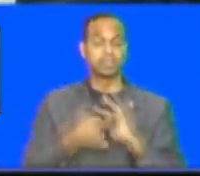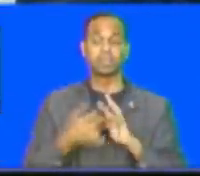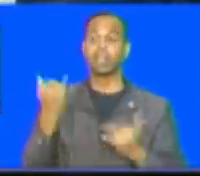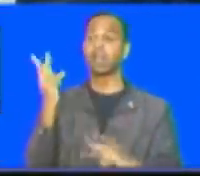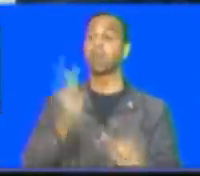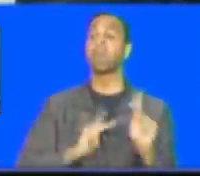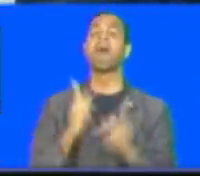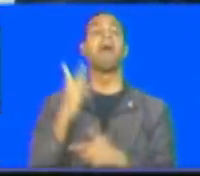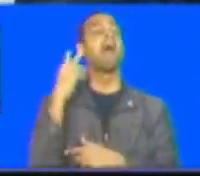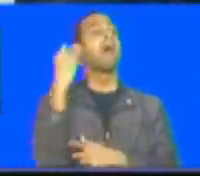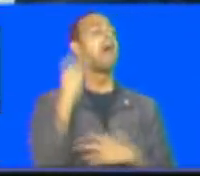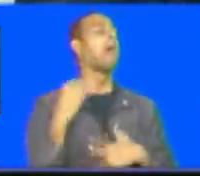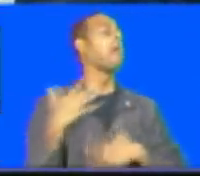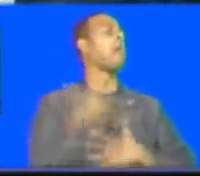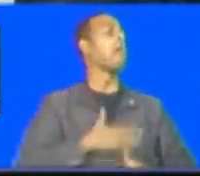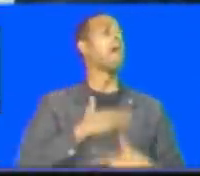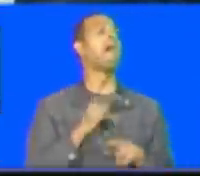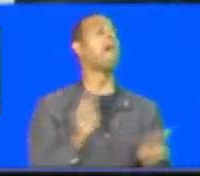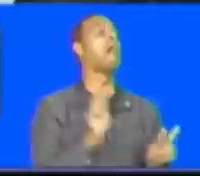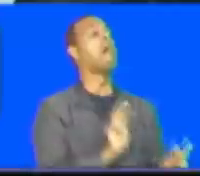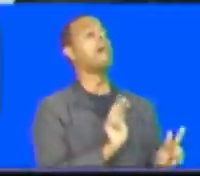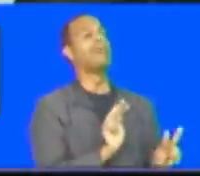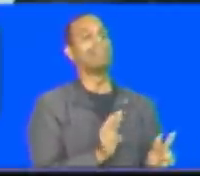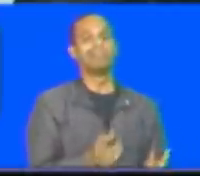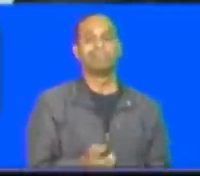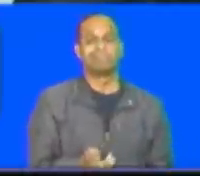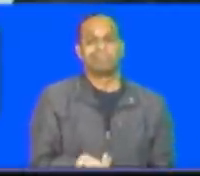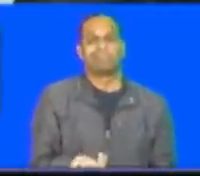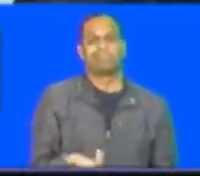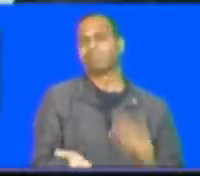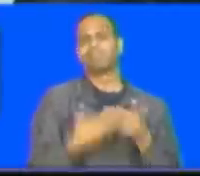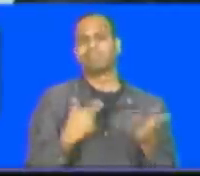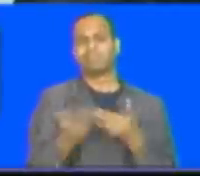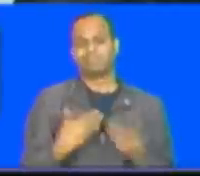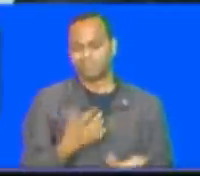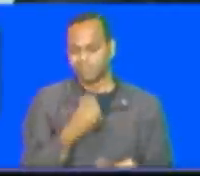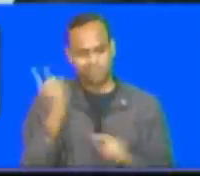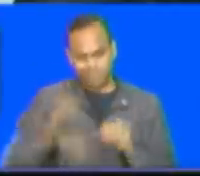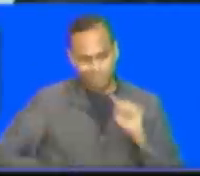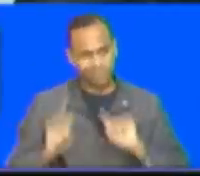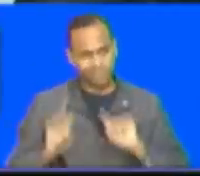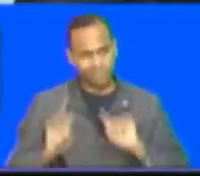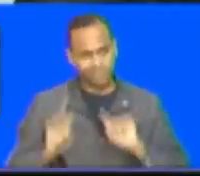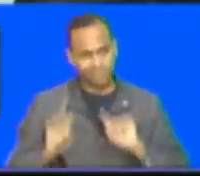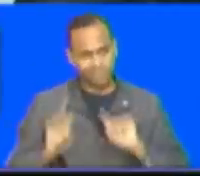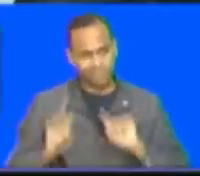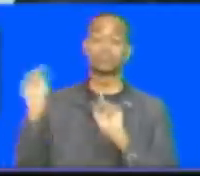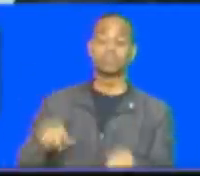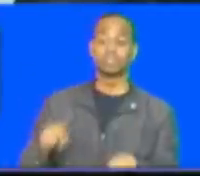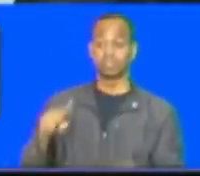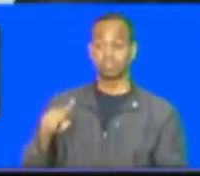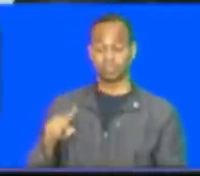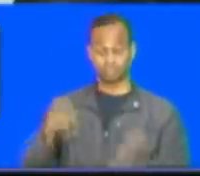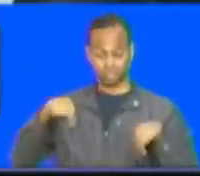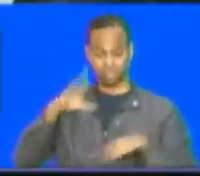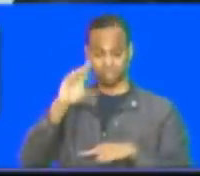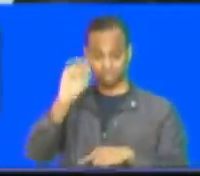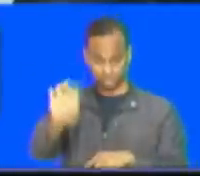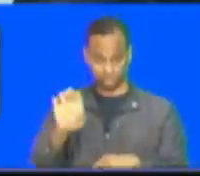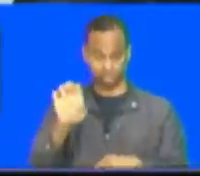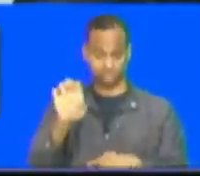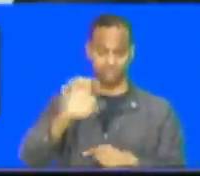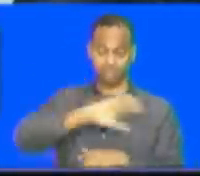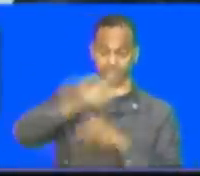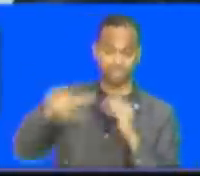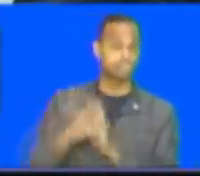a la población a que se desplace a ver un partido de quien sea. Es que las instrucciones que ha dado el Centro de Operación de Emergencia,